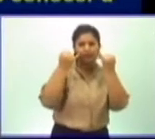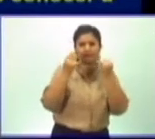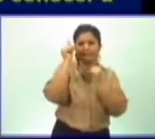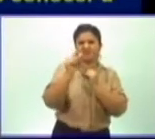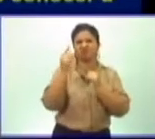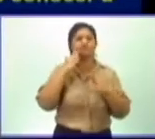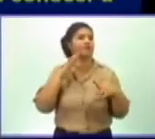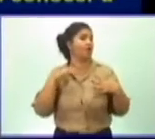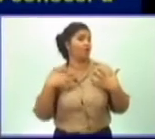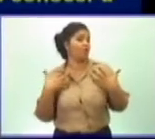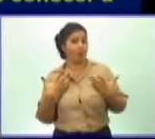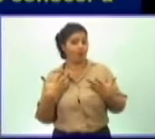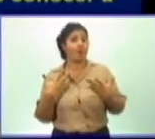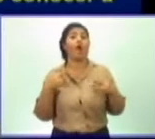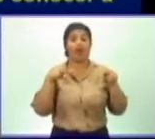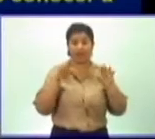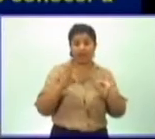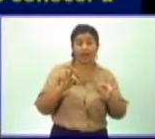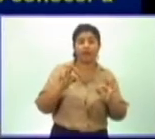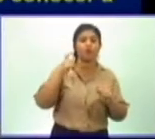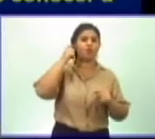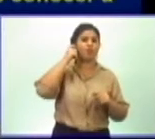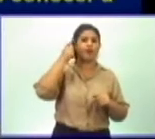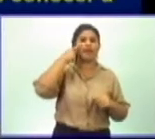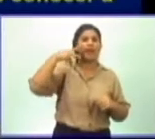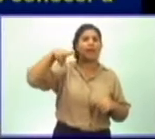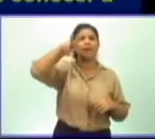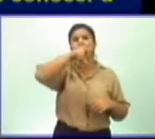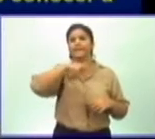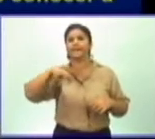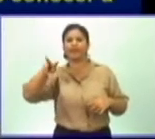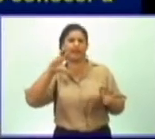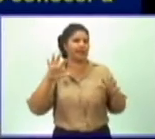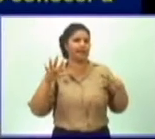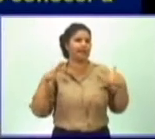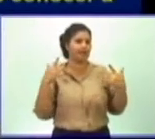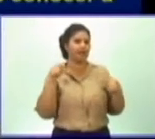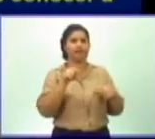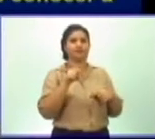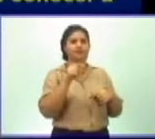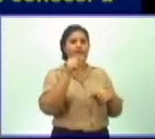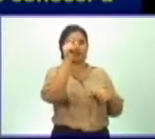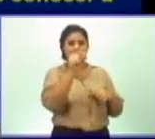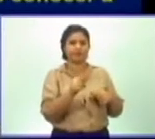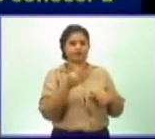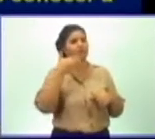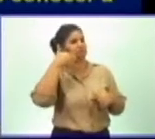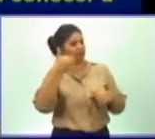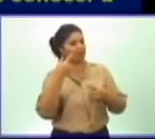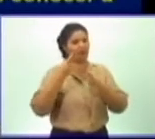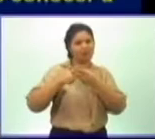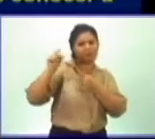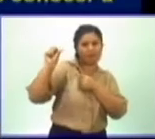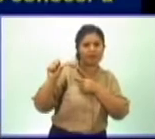juzgarlas acertadamente. Fíjense qué importante, vuelvo y les repito, es este